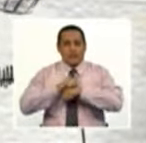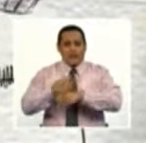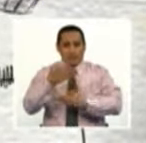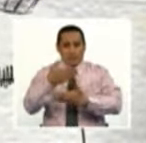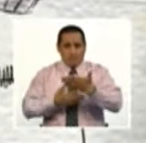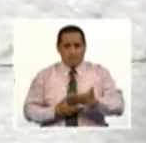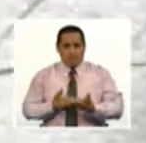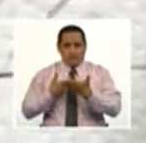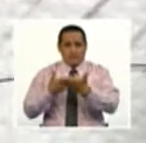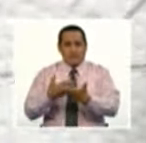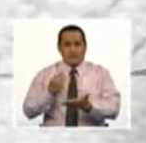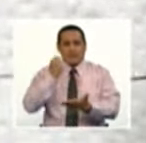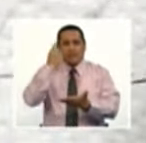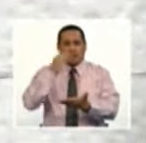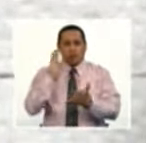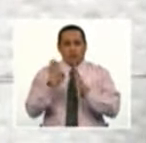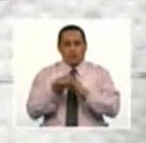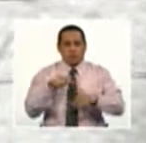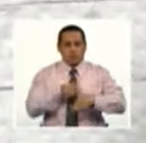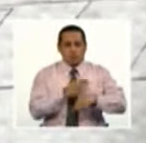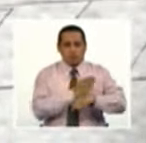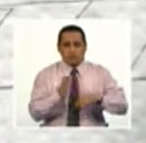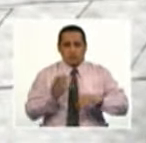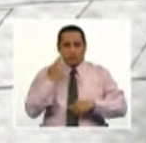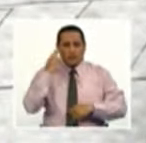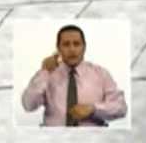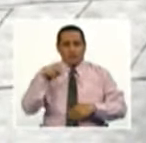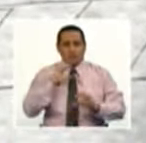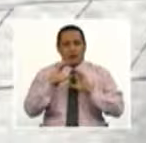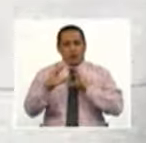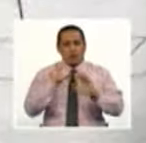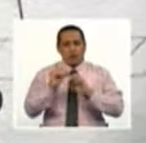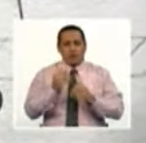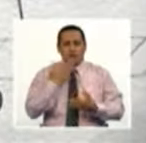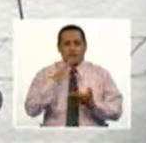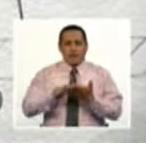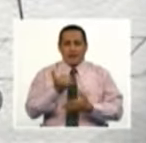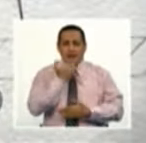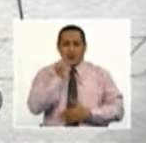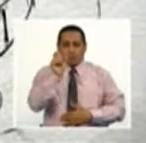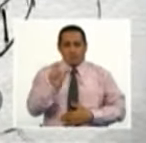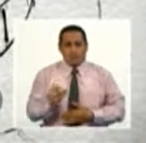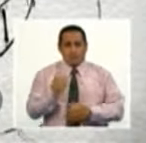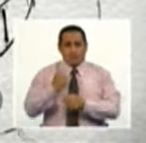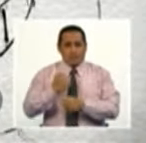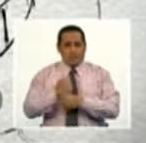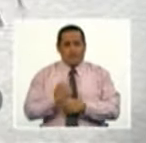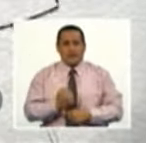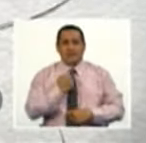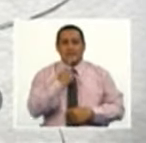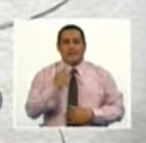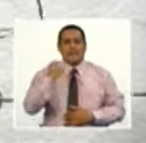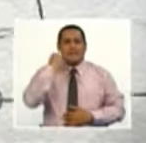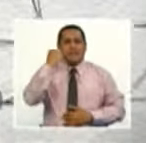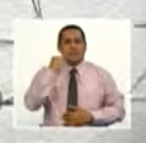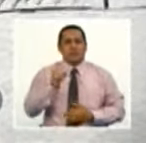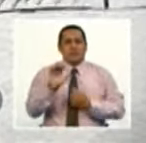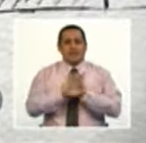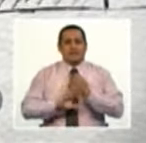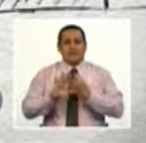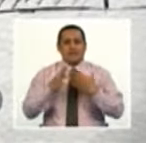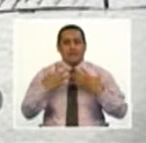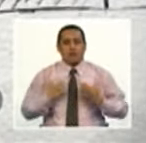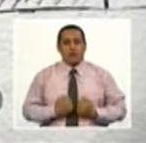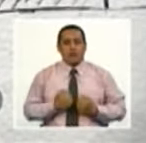de inmediatez y tras la consideración de plazos razonables para la comunicación de las faltas del trabajador, está el derecho